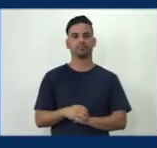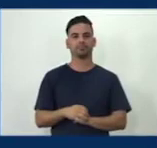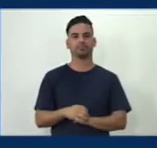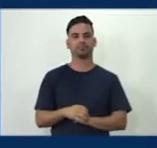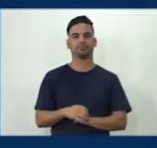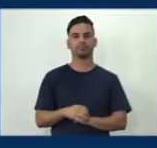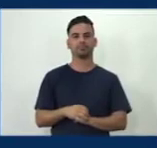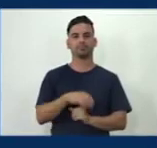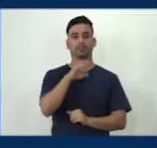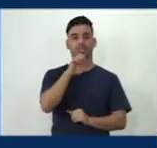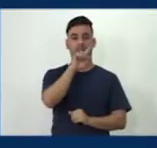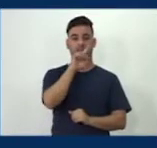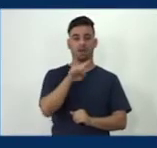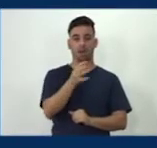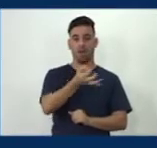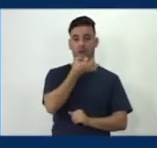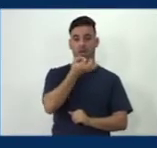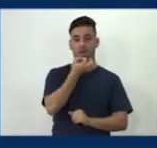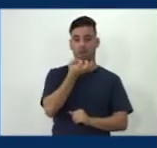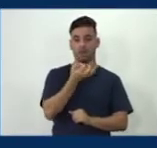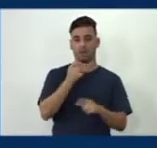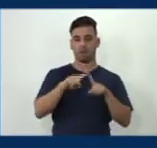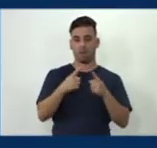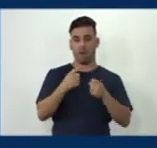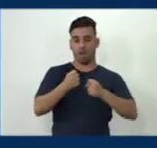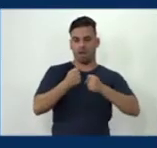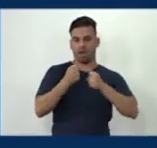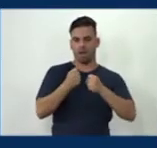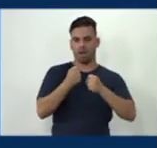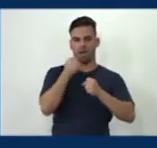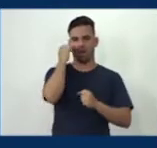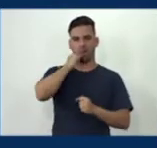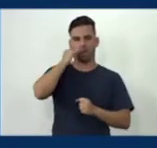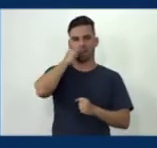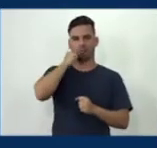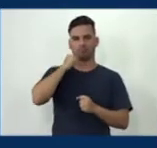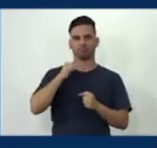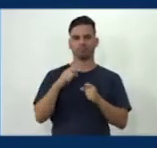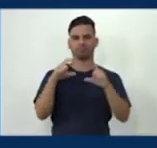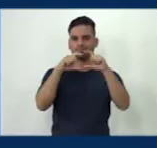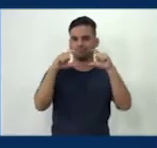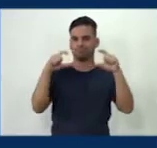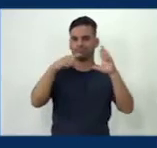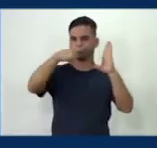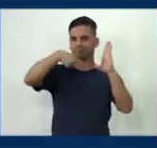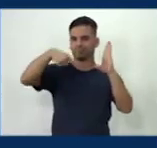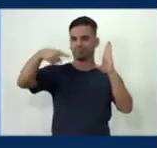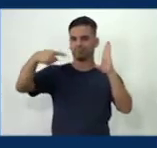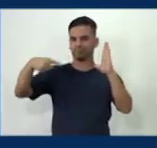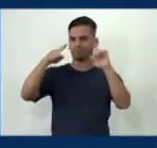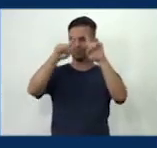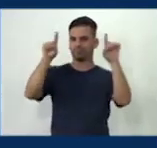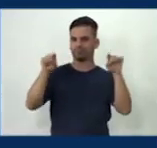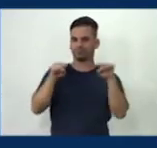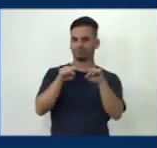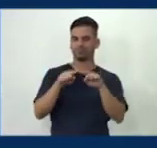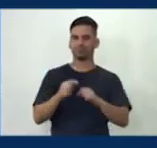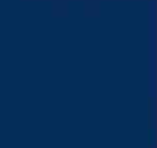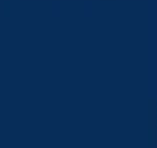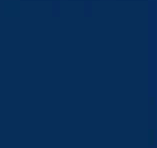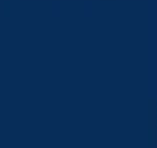podrían intensificar el campo magnético de la bobina. También le damos un tiempo para que lo puedan